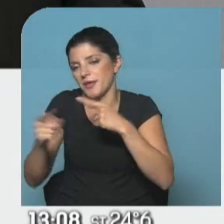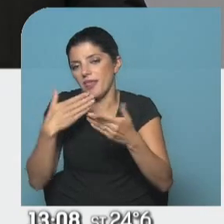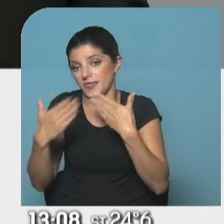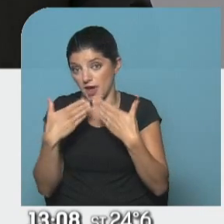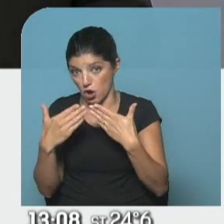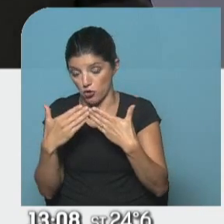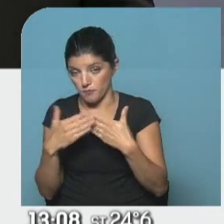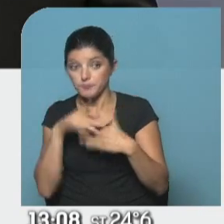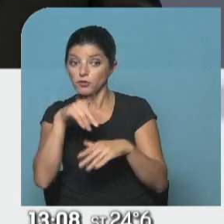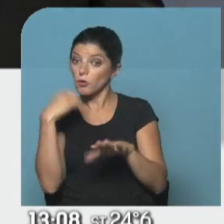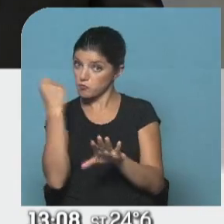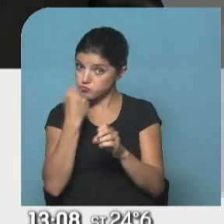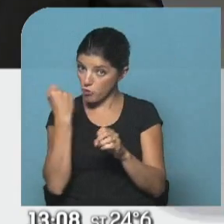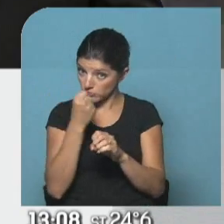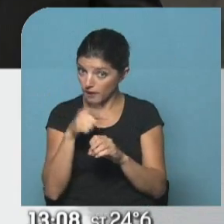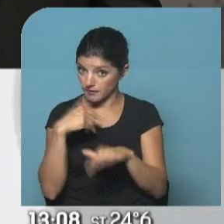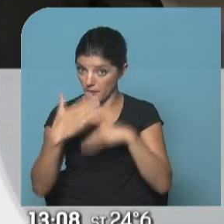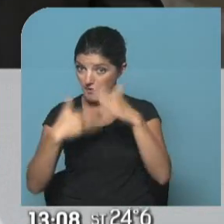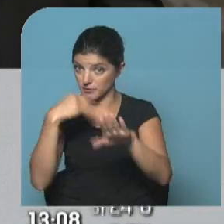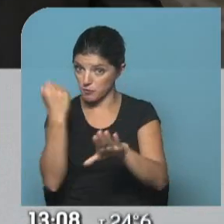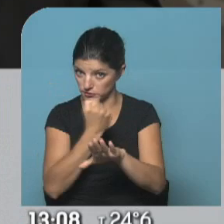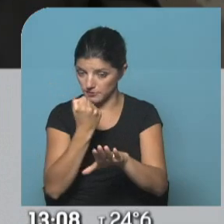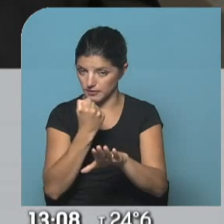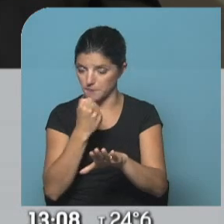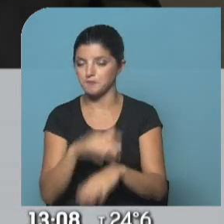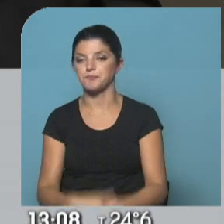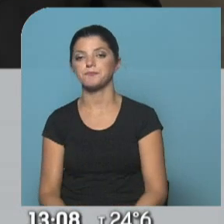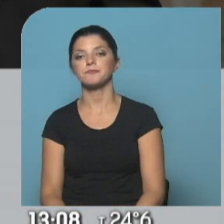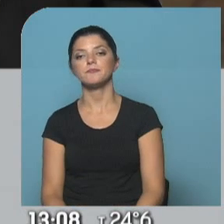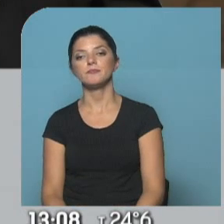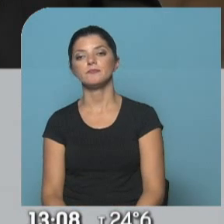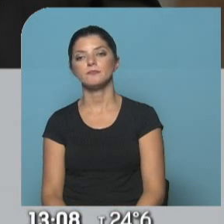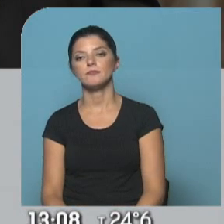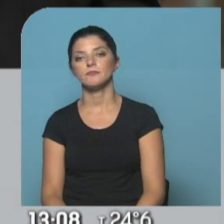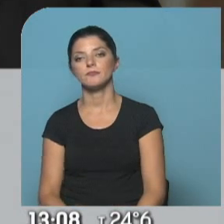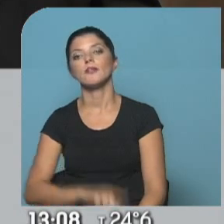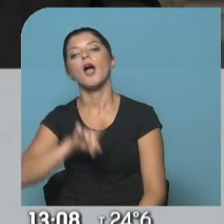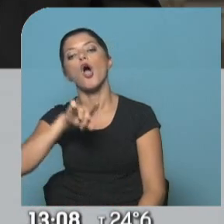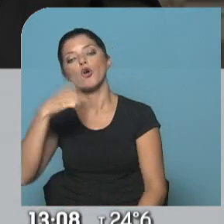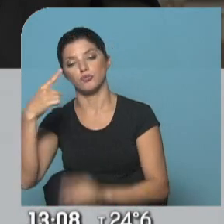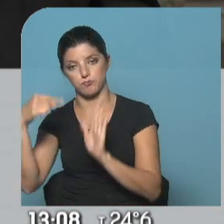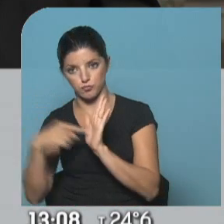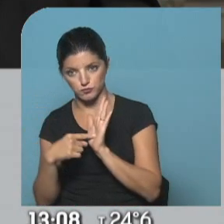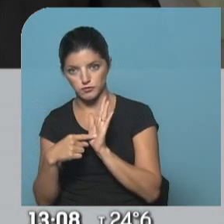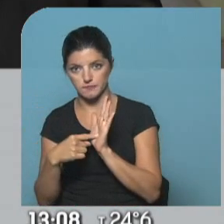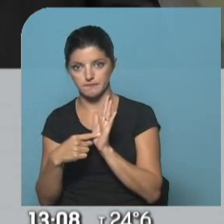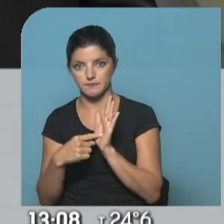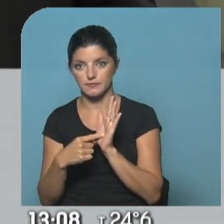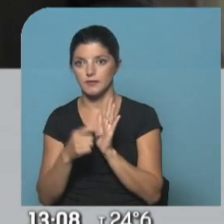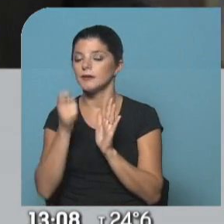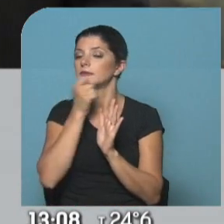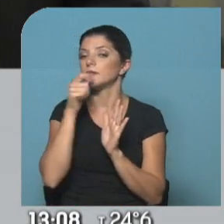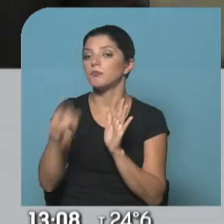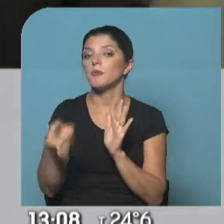es muy bueno y es un avance importante para la región. Hay otro elemento que es interesante, que es la lógica de la incertidumbre te lleva a que vos no tengas hipótesis